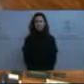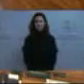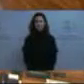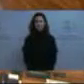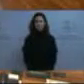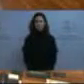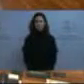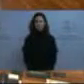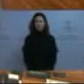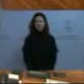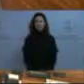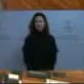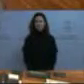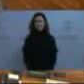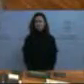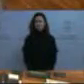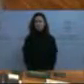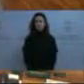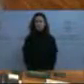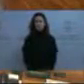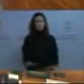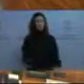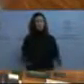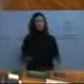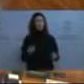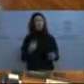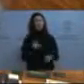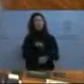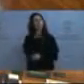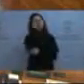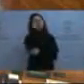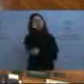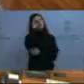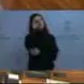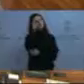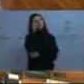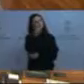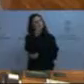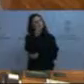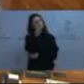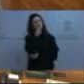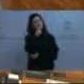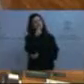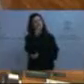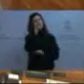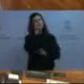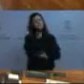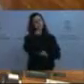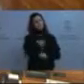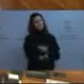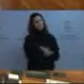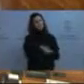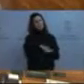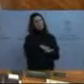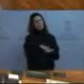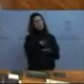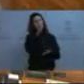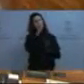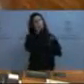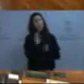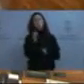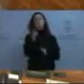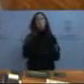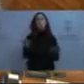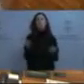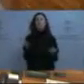Sí, gracias, presidente. Mire, yo lo escucho atentamente. Yo la réplica he escrito aquí, pues según ha ido usted hablando, porque lo primero es